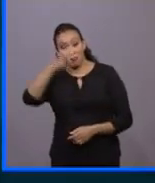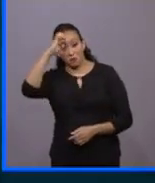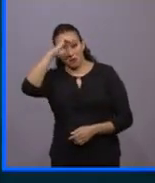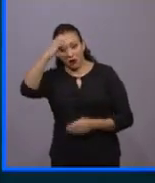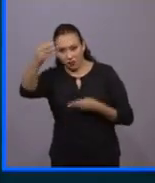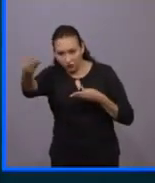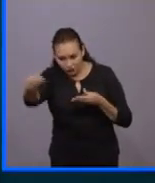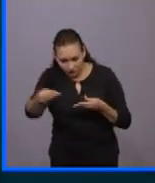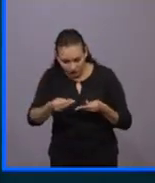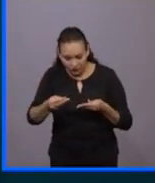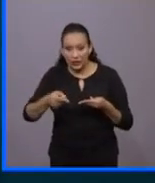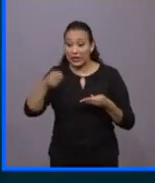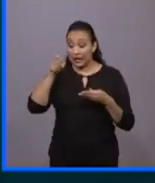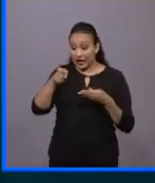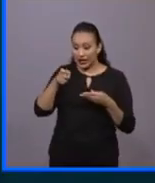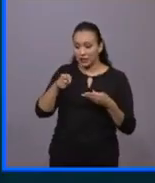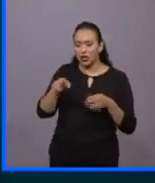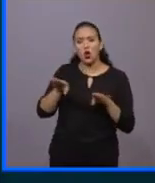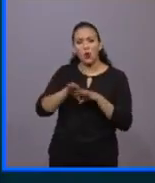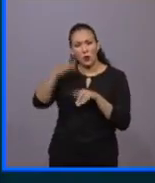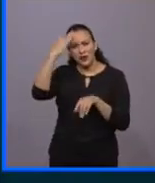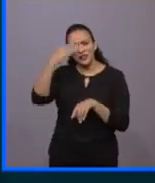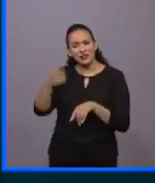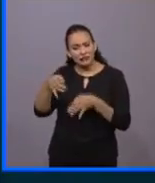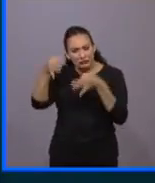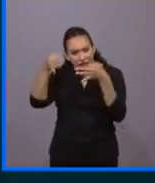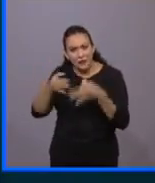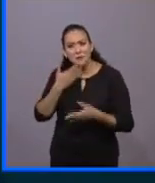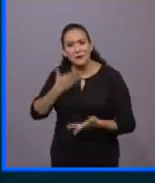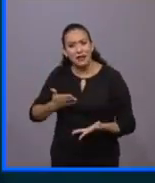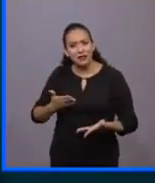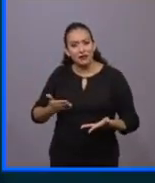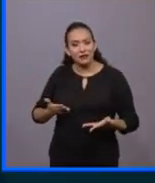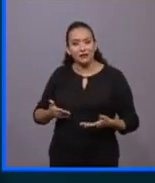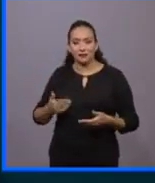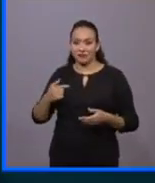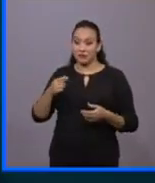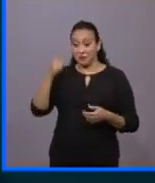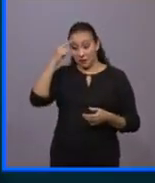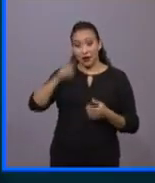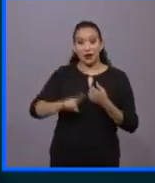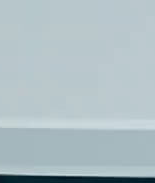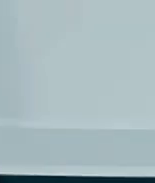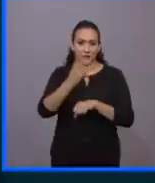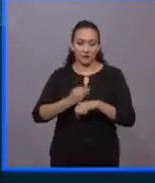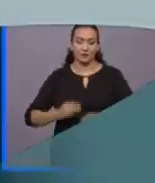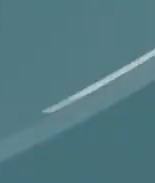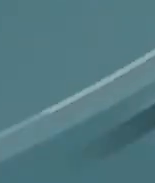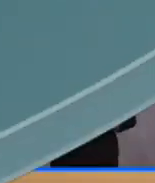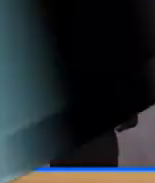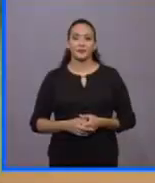presentar la prueba pericial resulta de gran utilidad para evitar problemas al momento del desahogo.